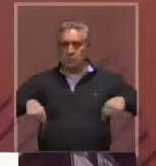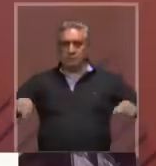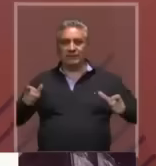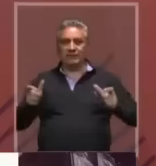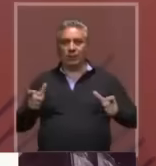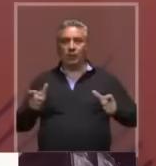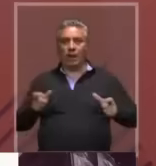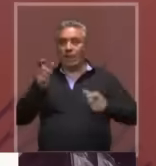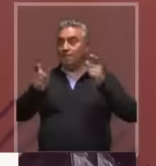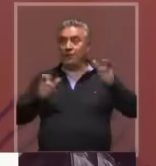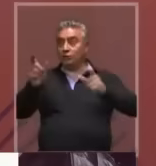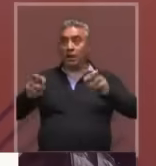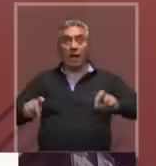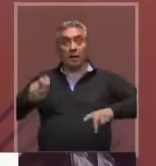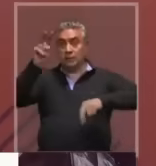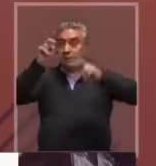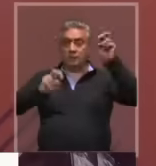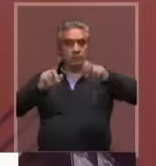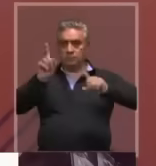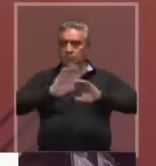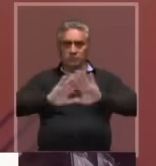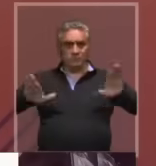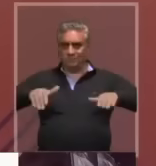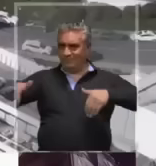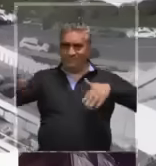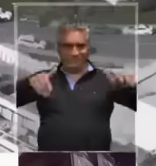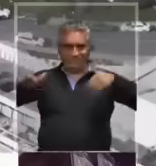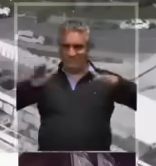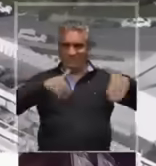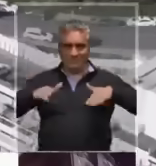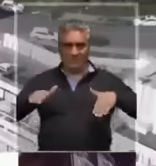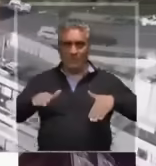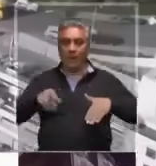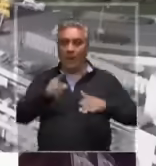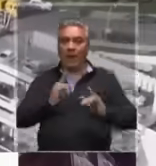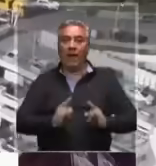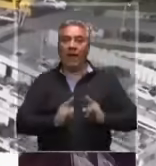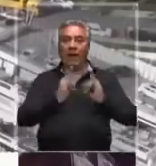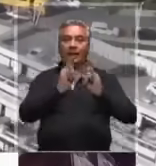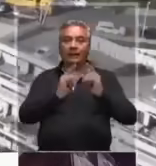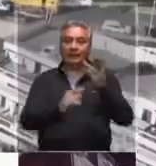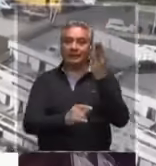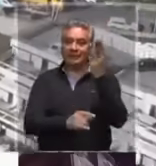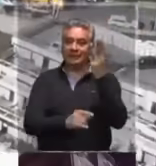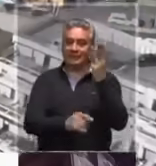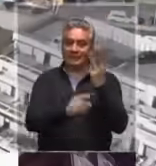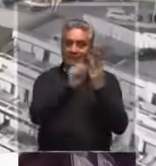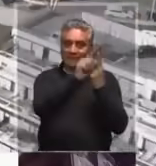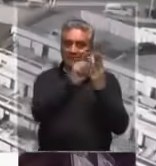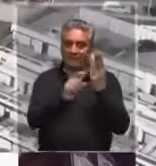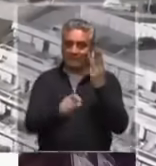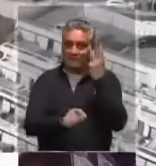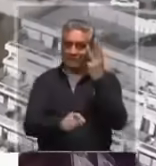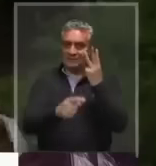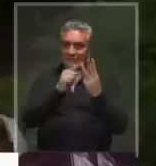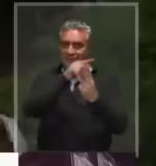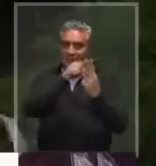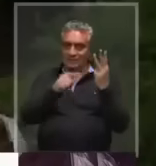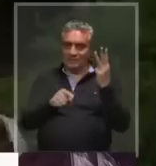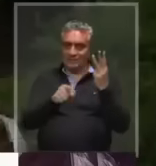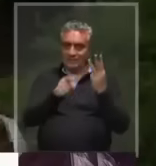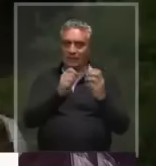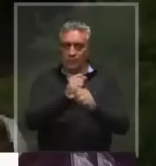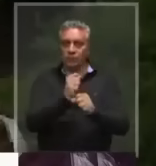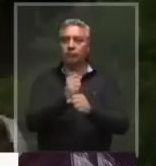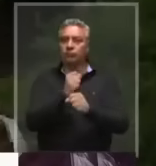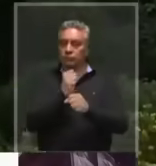paso a toda persona ajena a las comunidades afectadas. Kandinsky, Santorini y Miramar. Y se comenzó un trabajo que